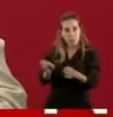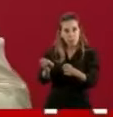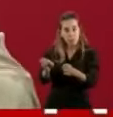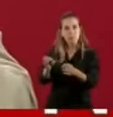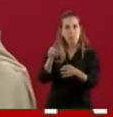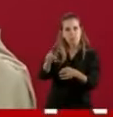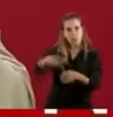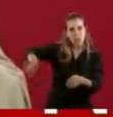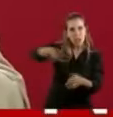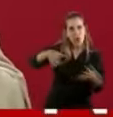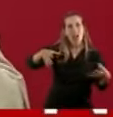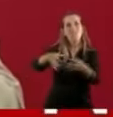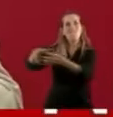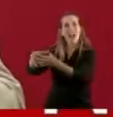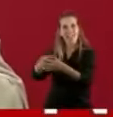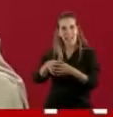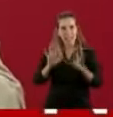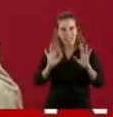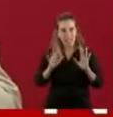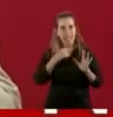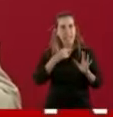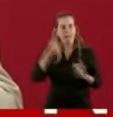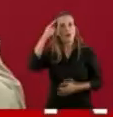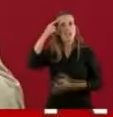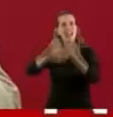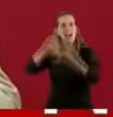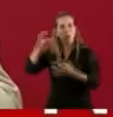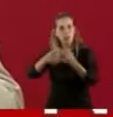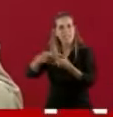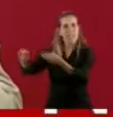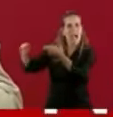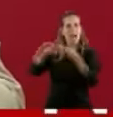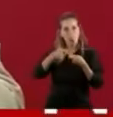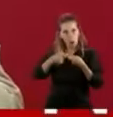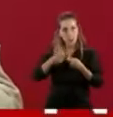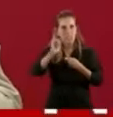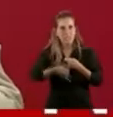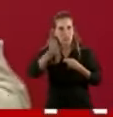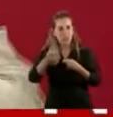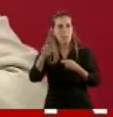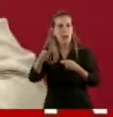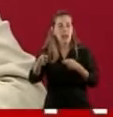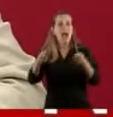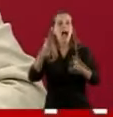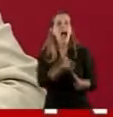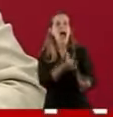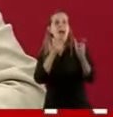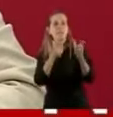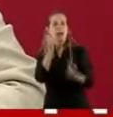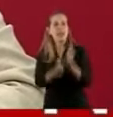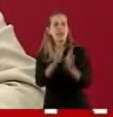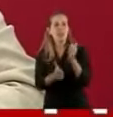apuntar y buscar el acompañamiento de la justicia para sacar armas de Rosario.